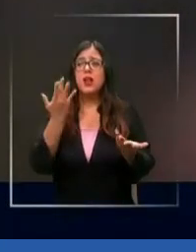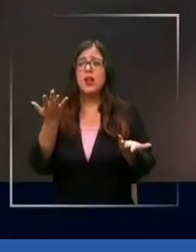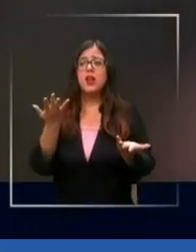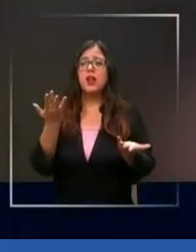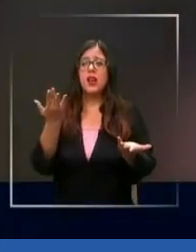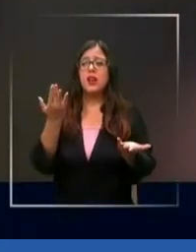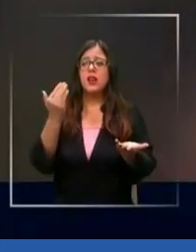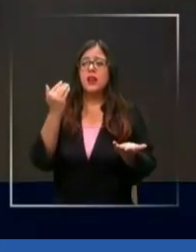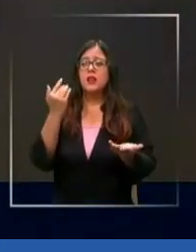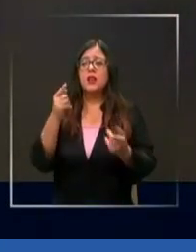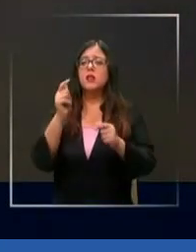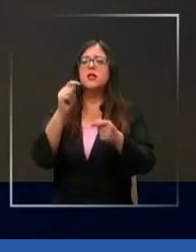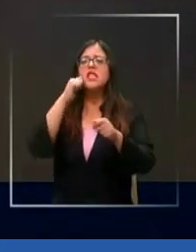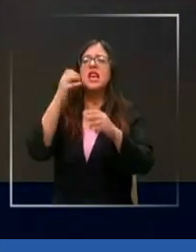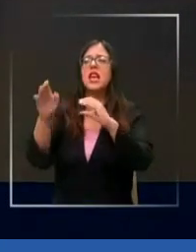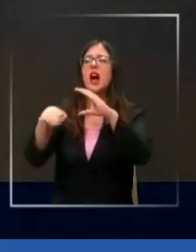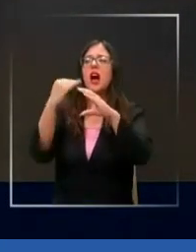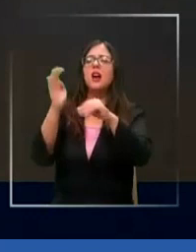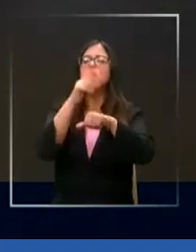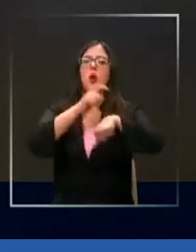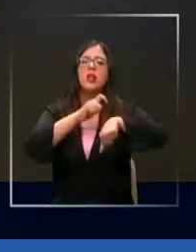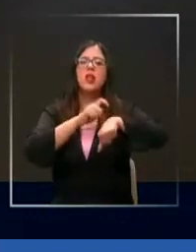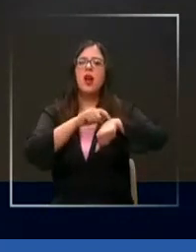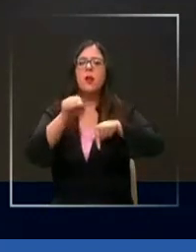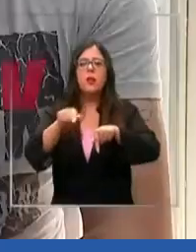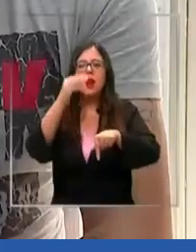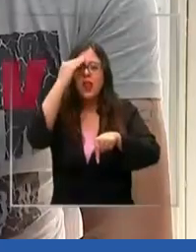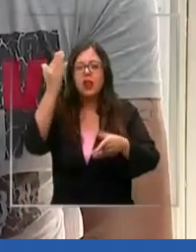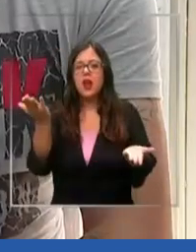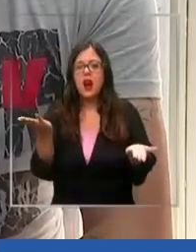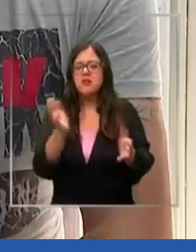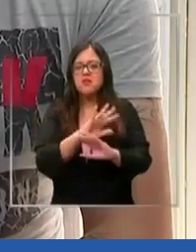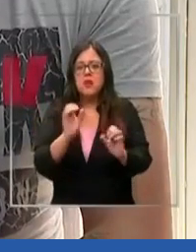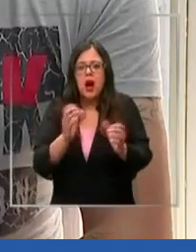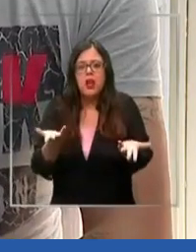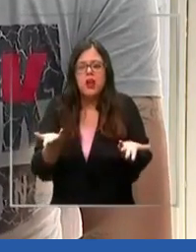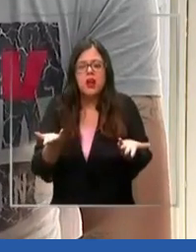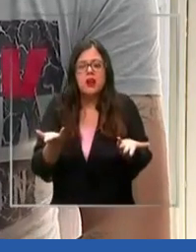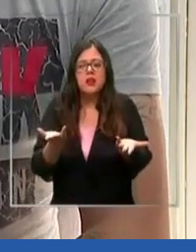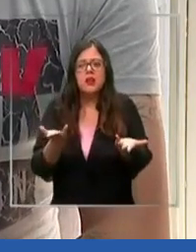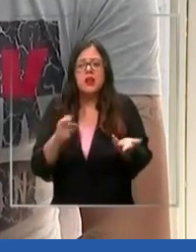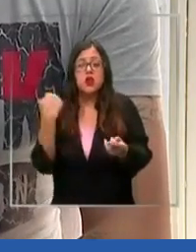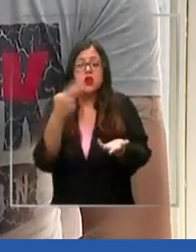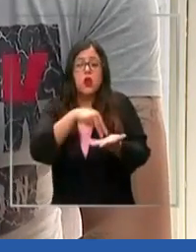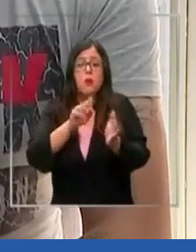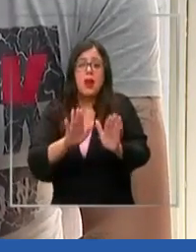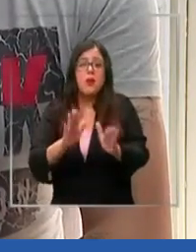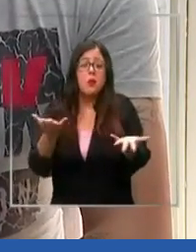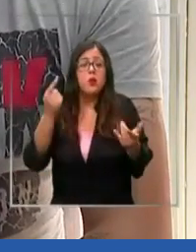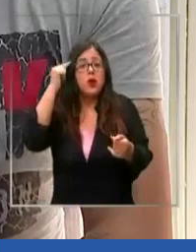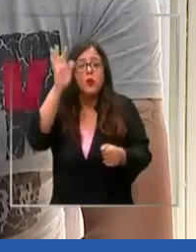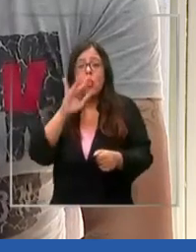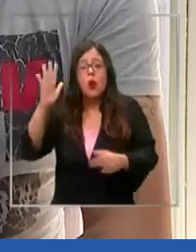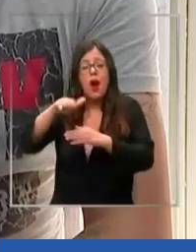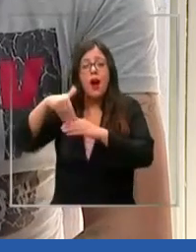Porque sí, porque me dijo nada extraño. O sea, ni siquiera me llegó un correo diciendo, ¿sabe qué? No hay disponibilidad para ese día. No sé, pues esperamos harto, ilusionados